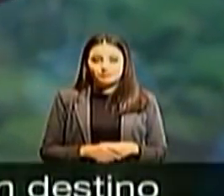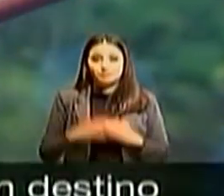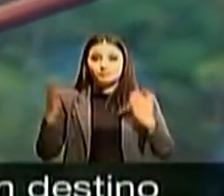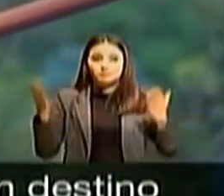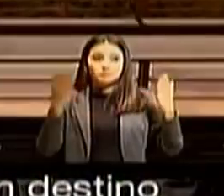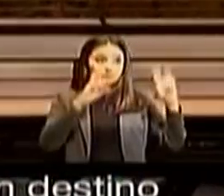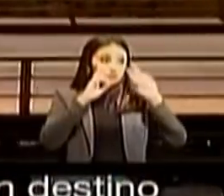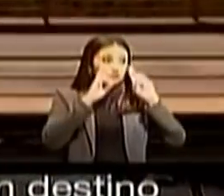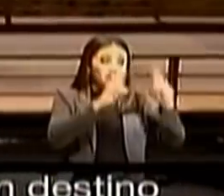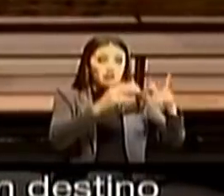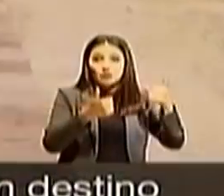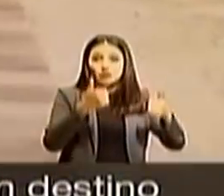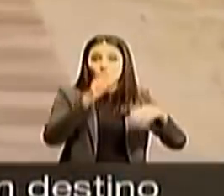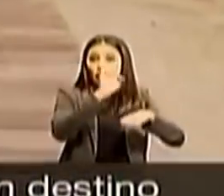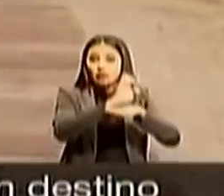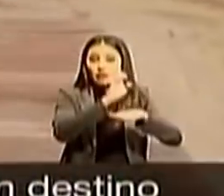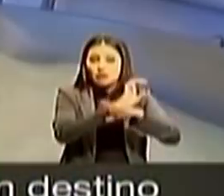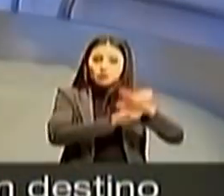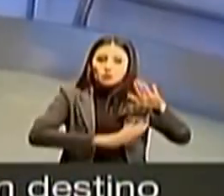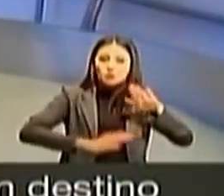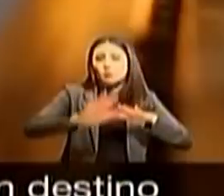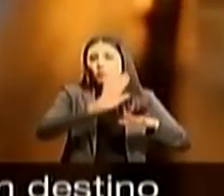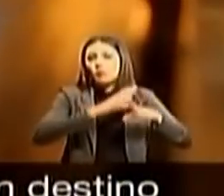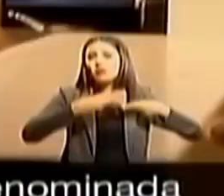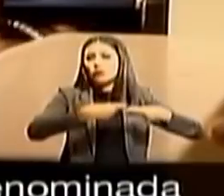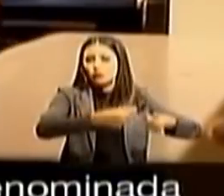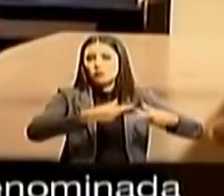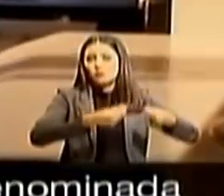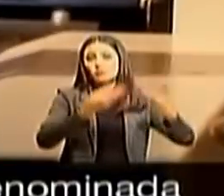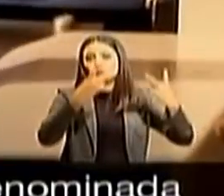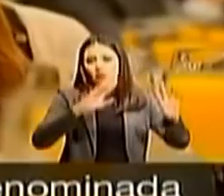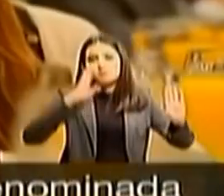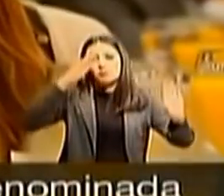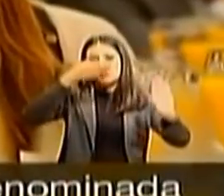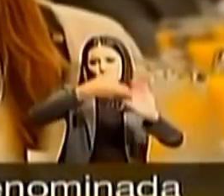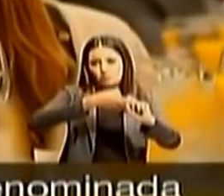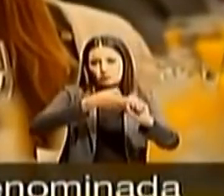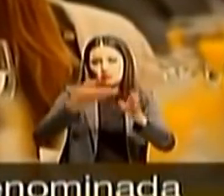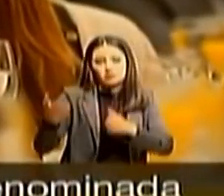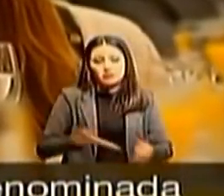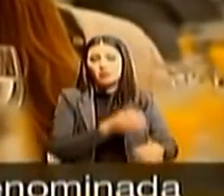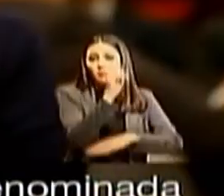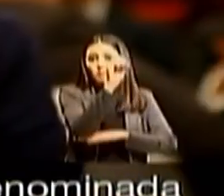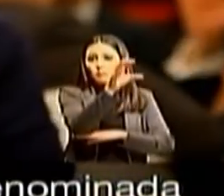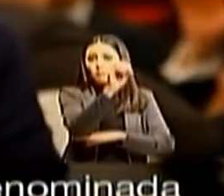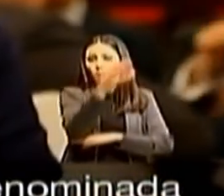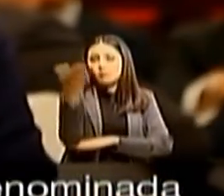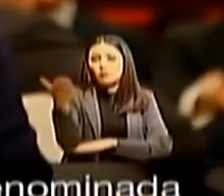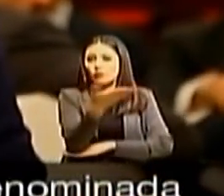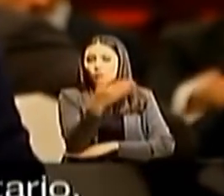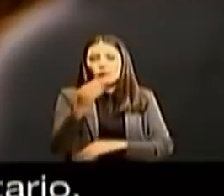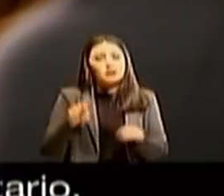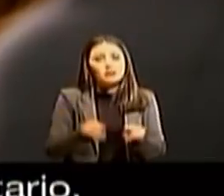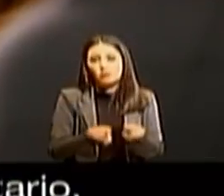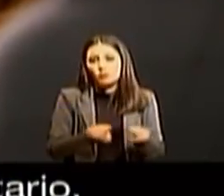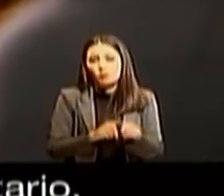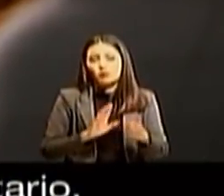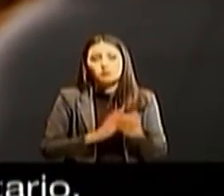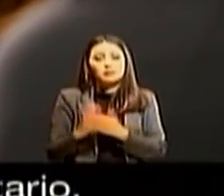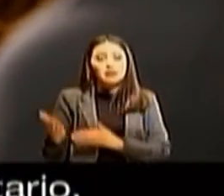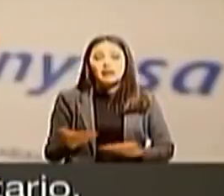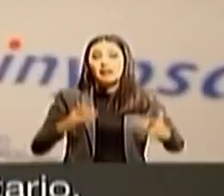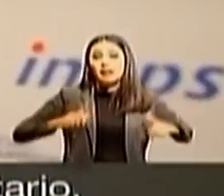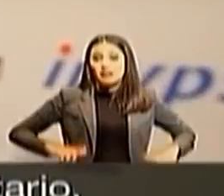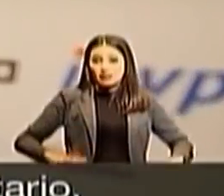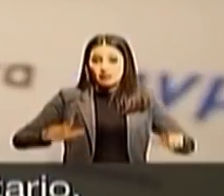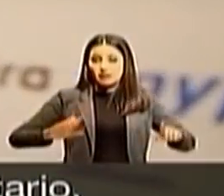Dar a conocer a Ecuador como un destino favorable para las inversiones fue el objetivo de la conferencia denominada Saliendo del Abismo, en donde participó